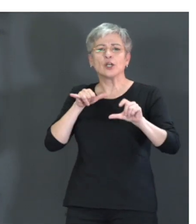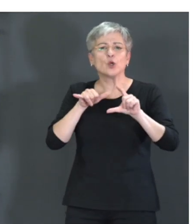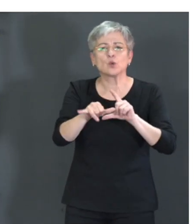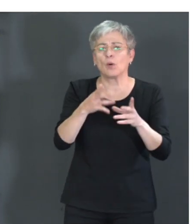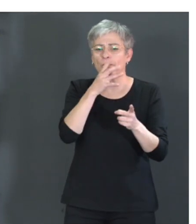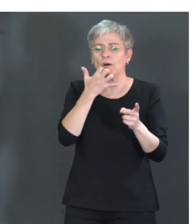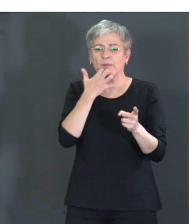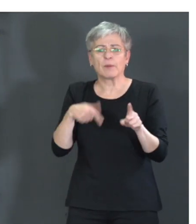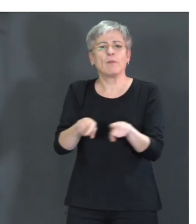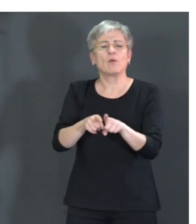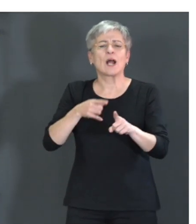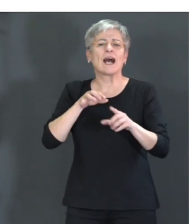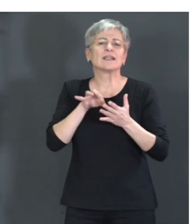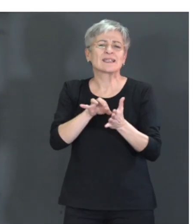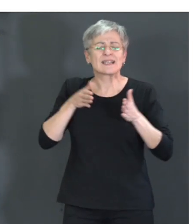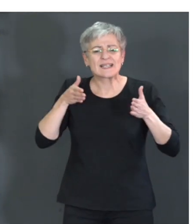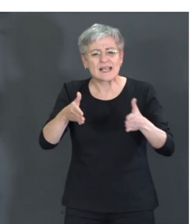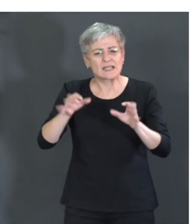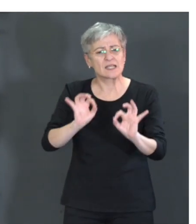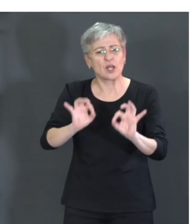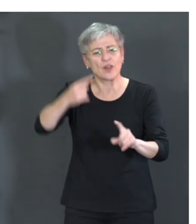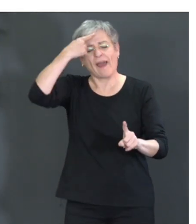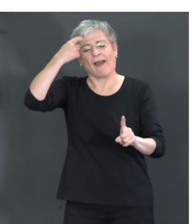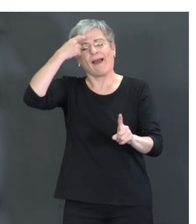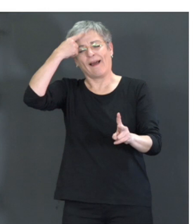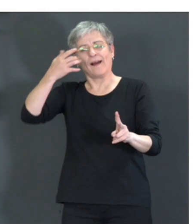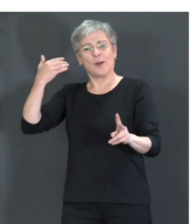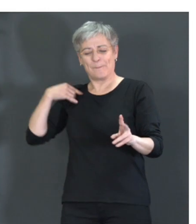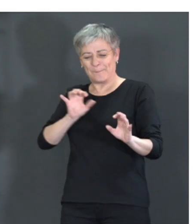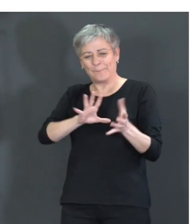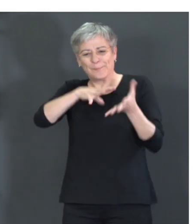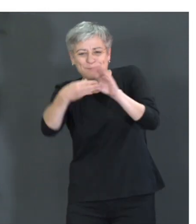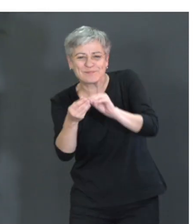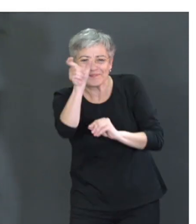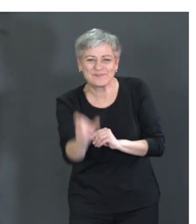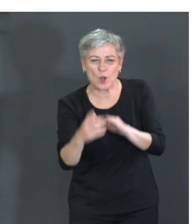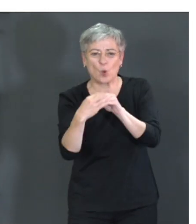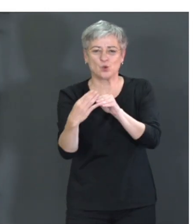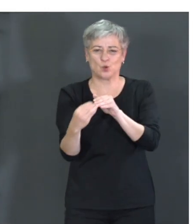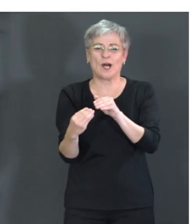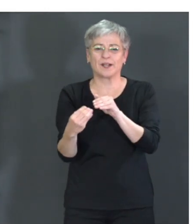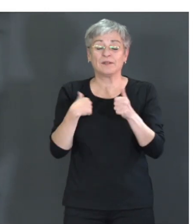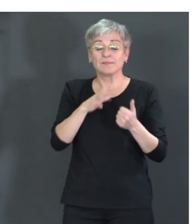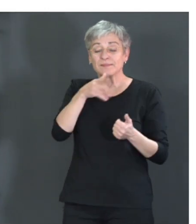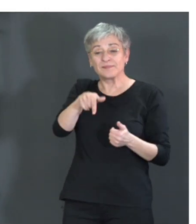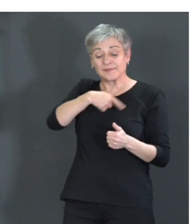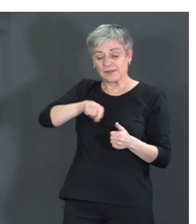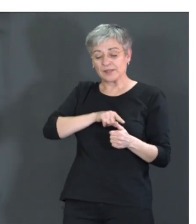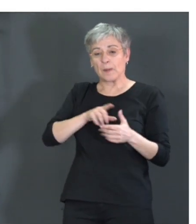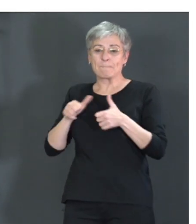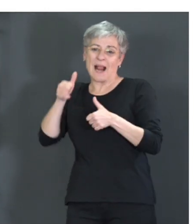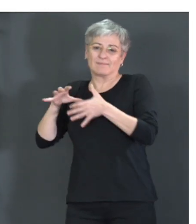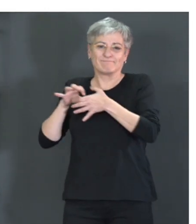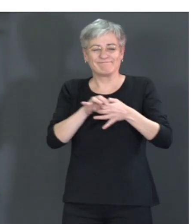de reminiscencia personalizada para los usuarios, pues es fabuloso. En ese sentido, esa es nuestra vinculación con la